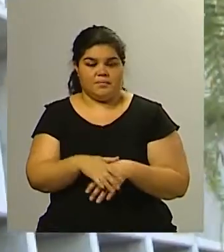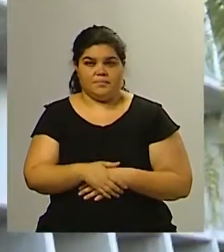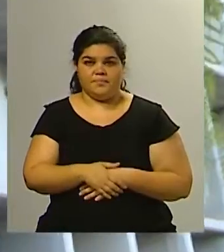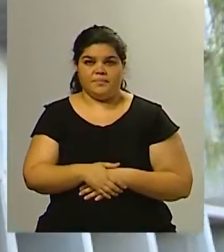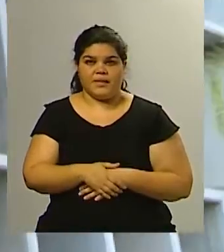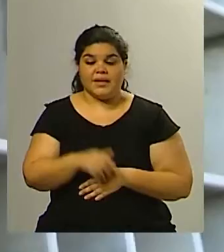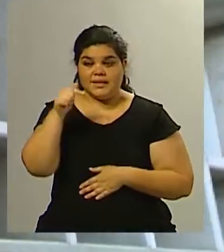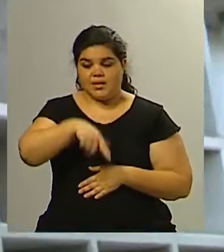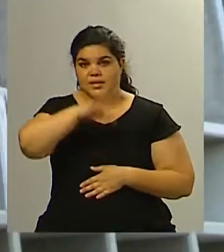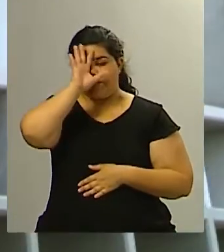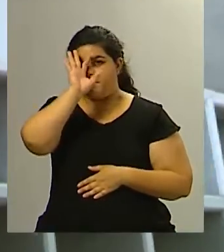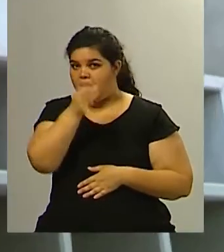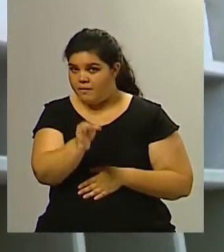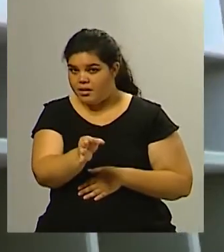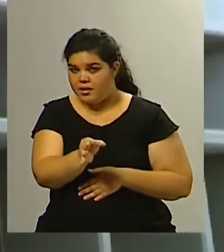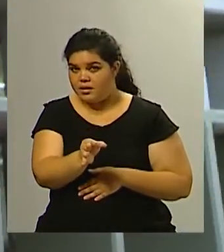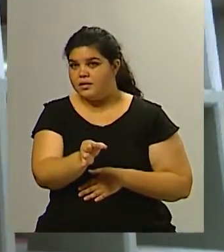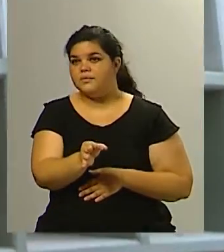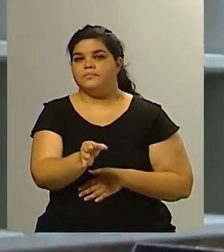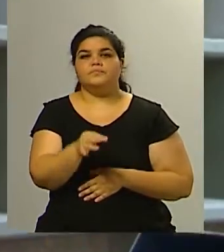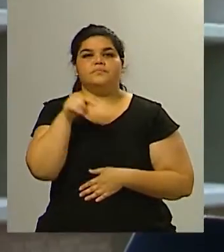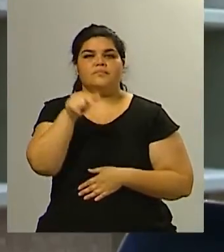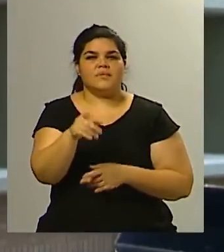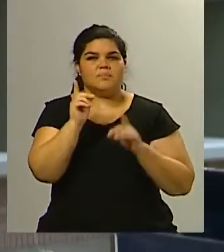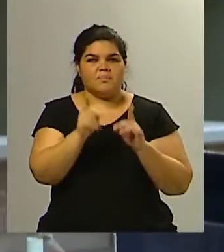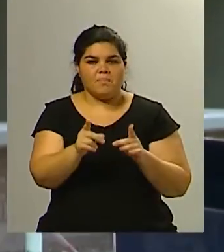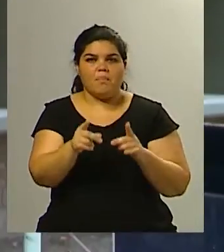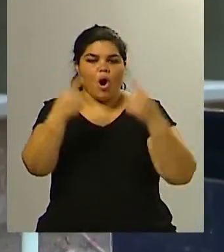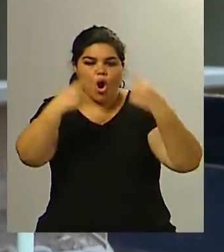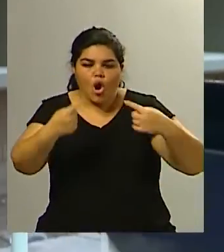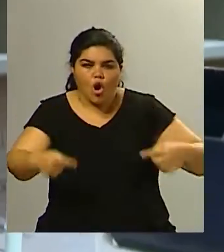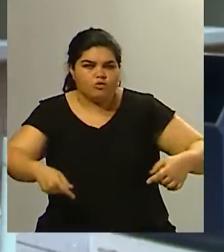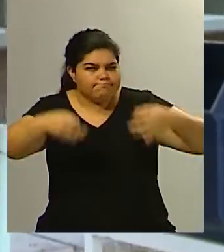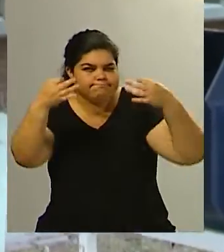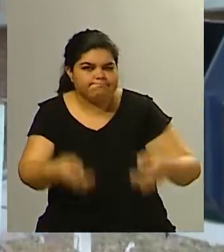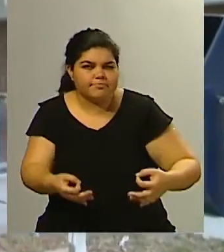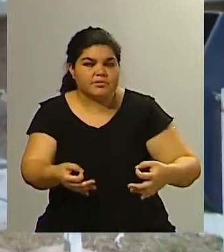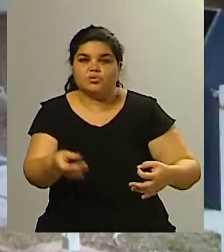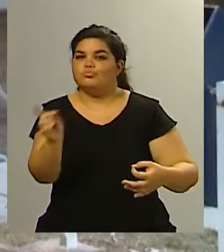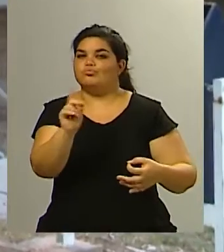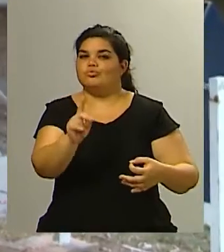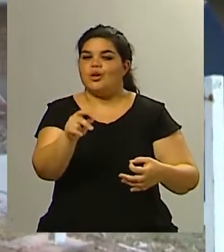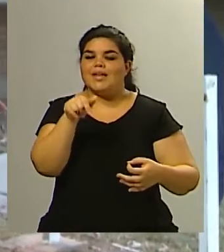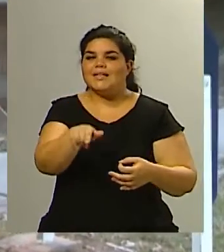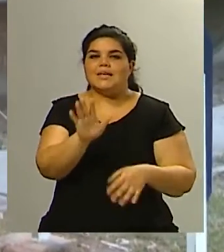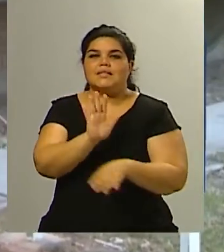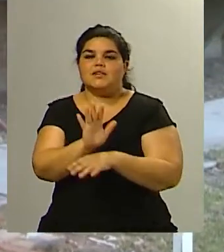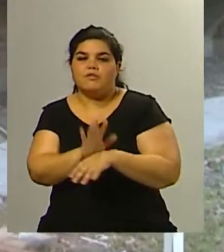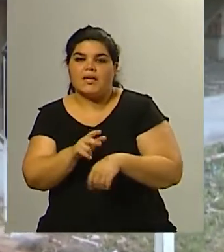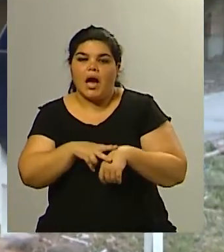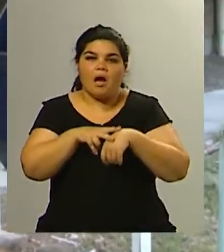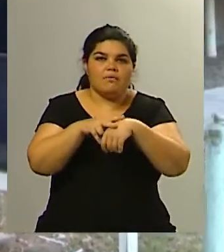saber curricular propiamente dicho, lo que llamábamos antiguamente el contenido, sino que enfoca destrezas,